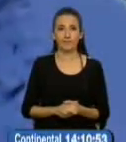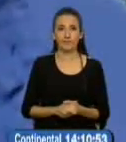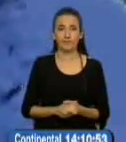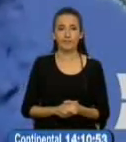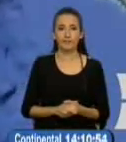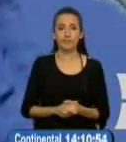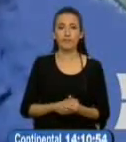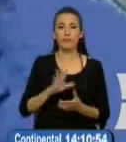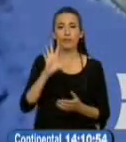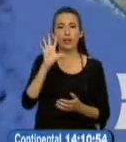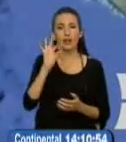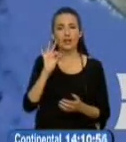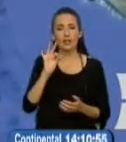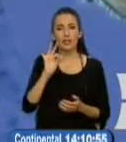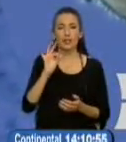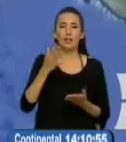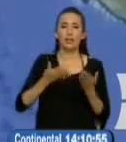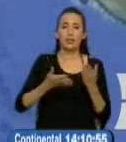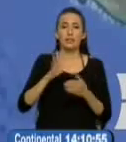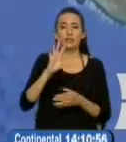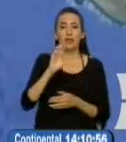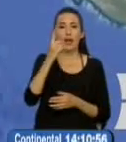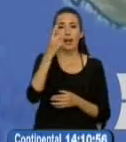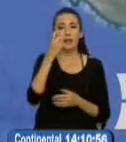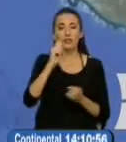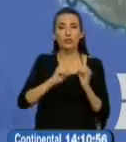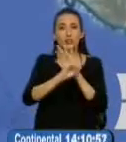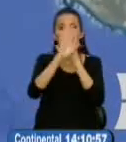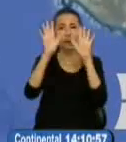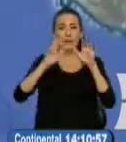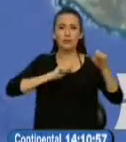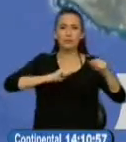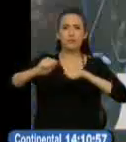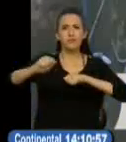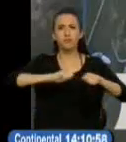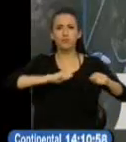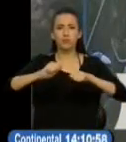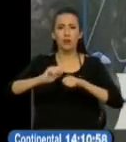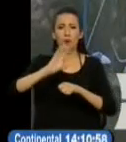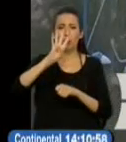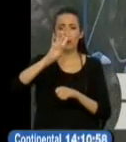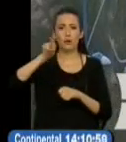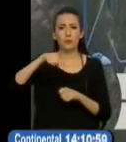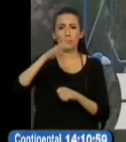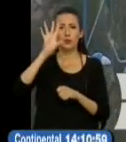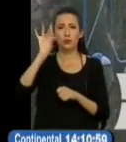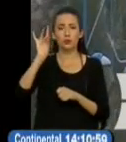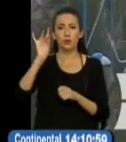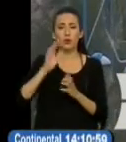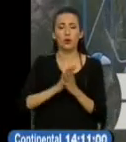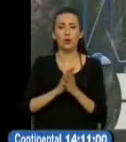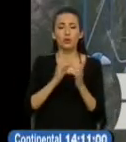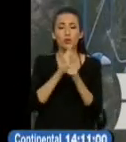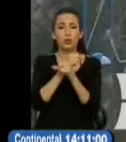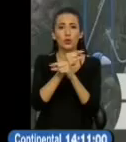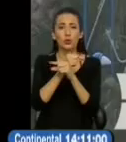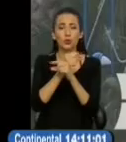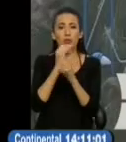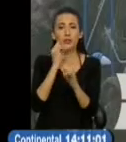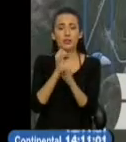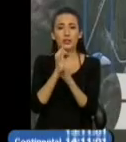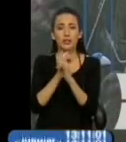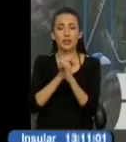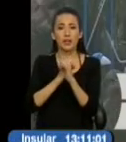Y a las 10:59 de la mañana se registró un sismo de magnitud de 4.8, según lo informó en el Twitter el Instituto Geofísico de la